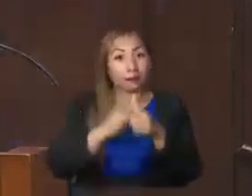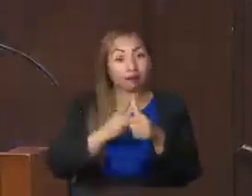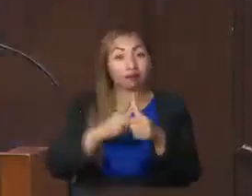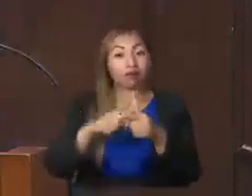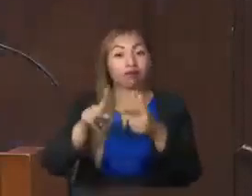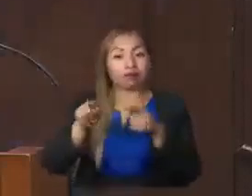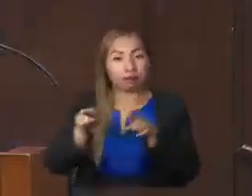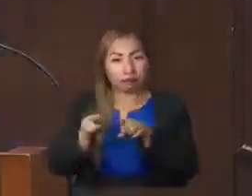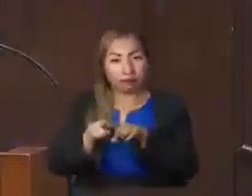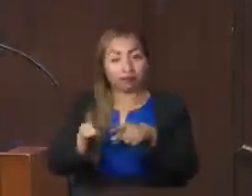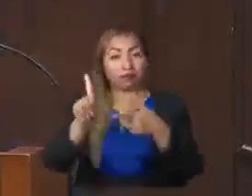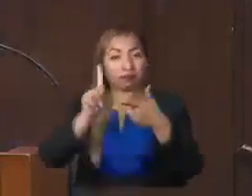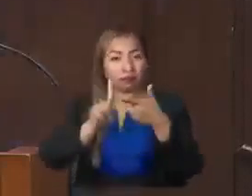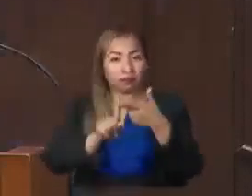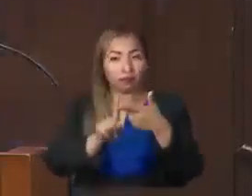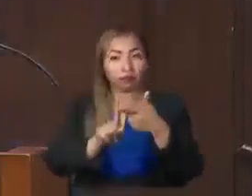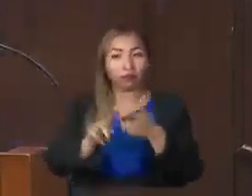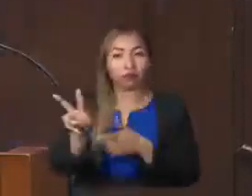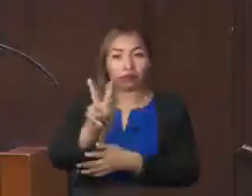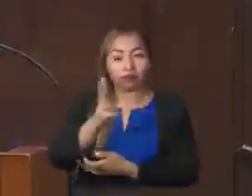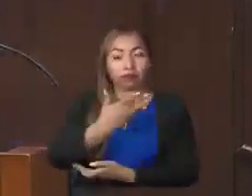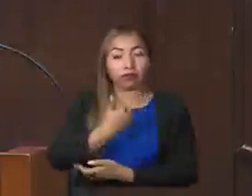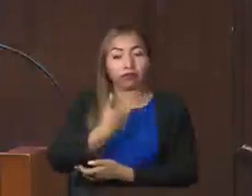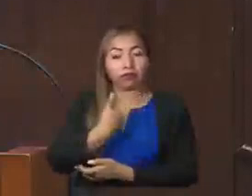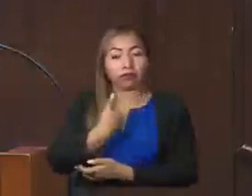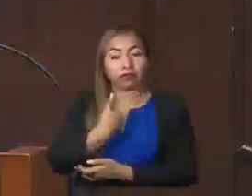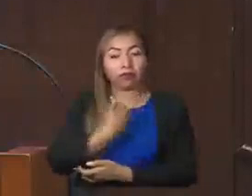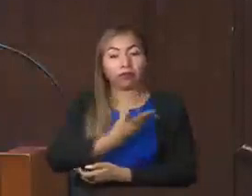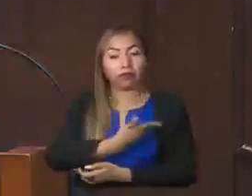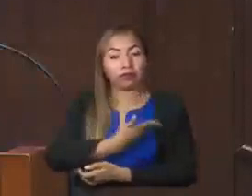Asamblea Nacional.